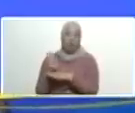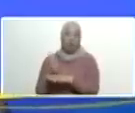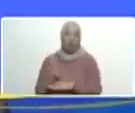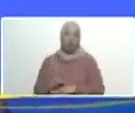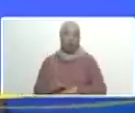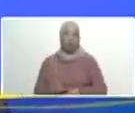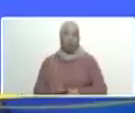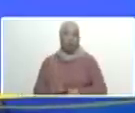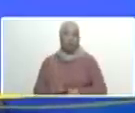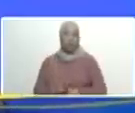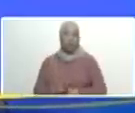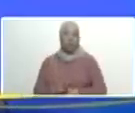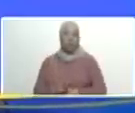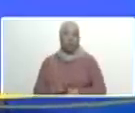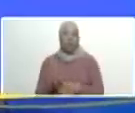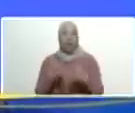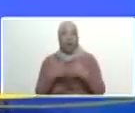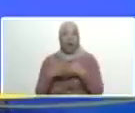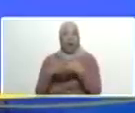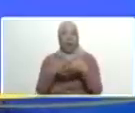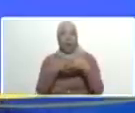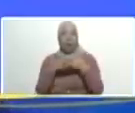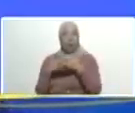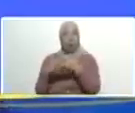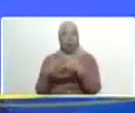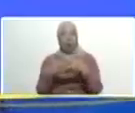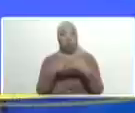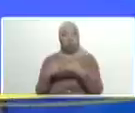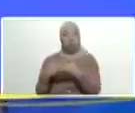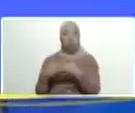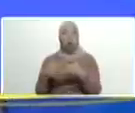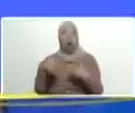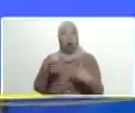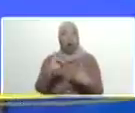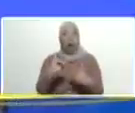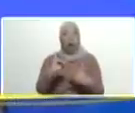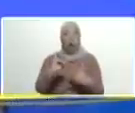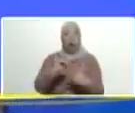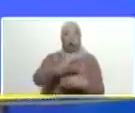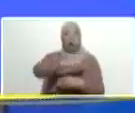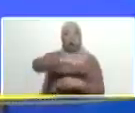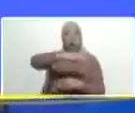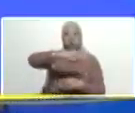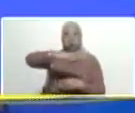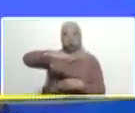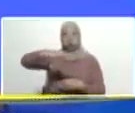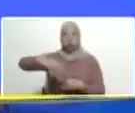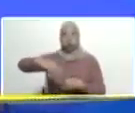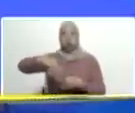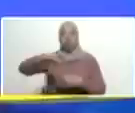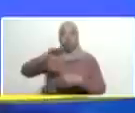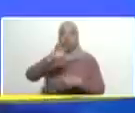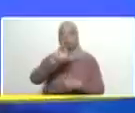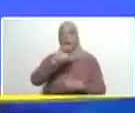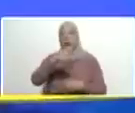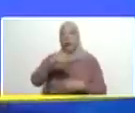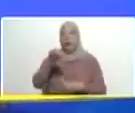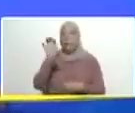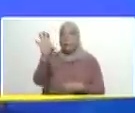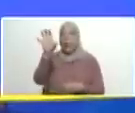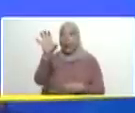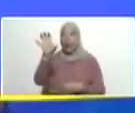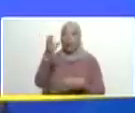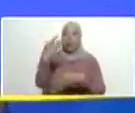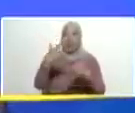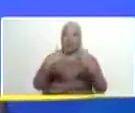en Estados Unidos ellos son afectados en ambas costas y en cuestiones de semanas pueden ser afectados, pero a